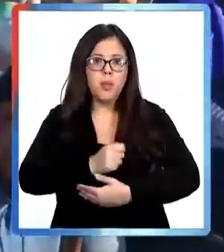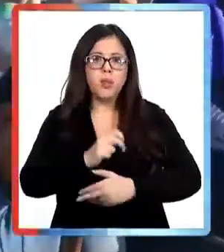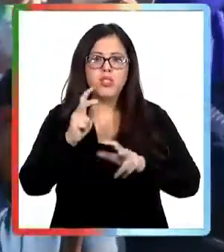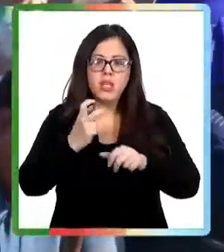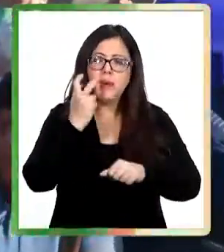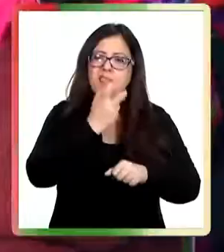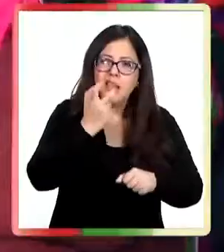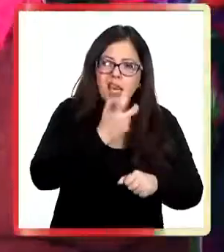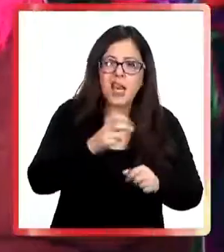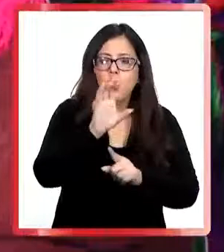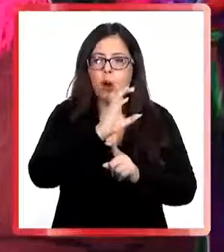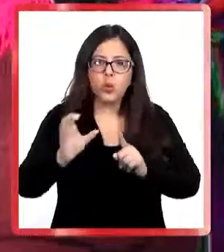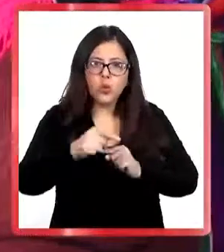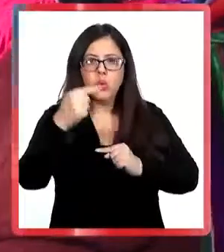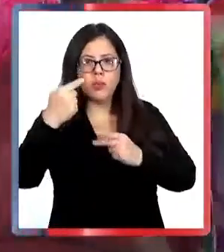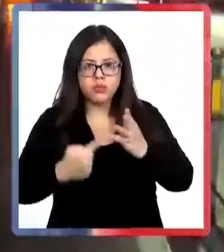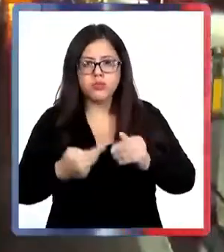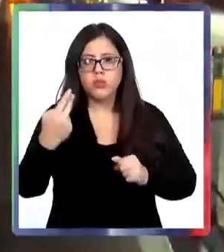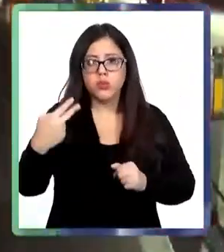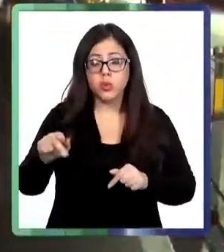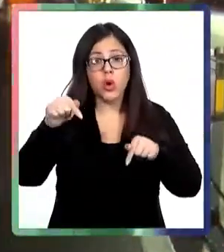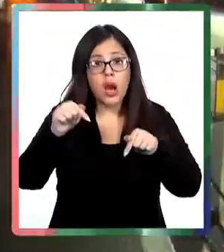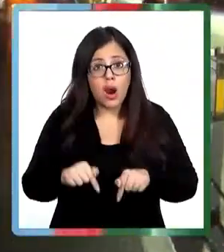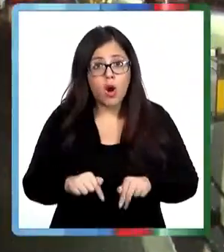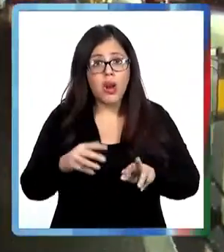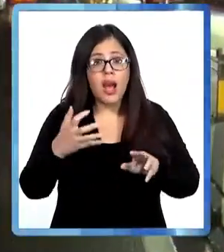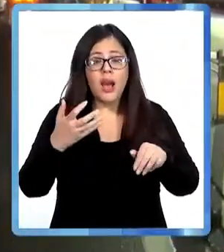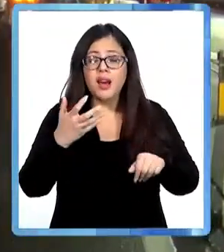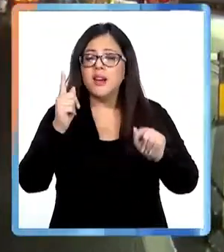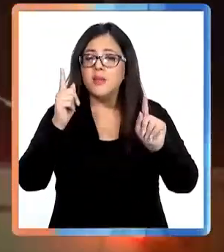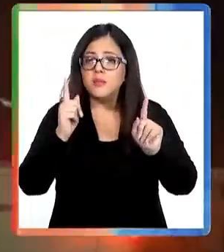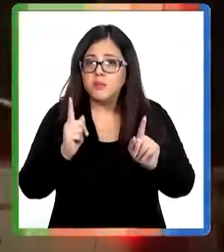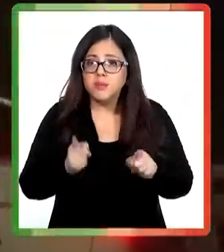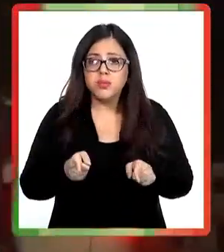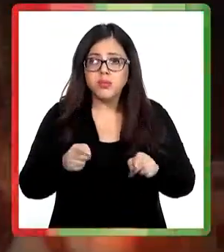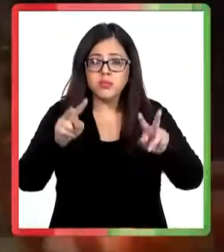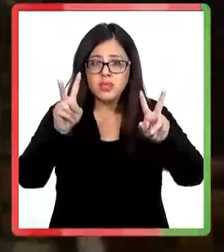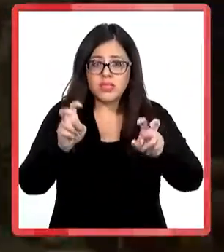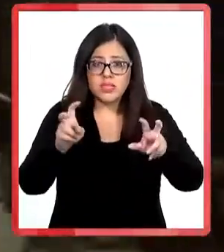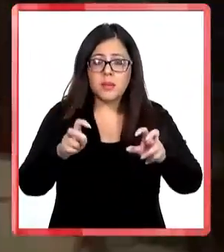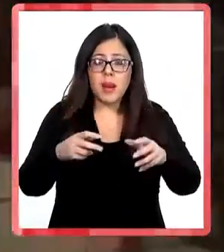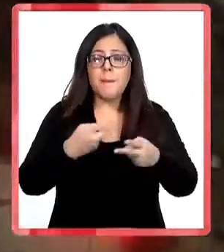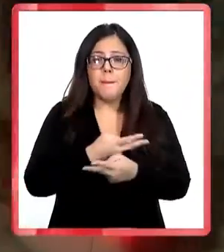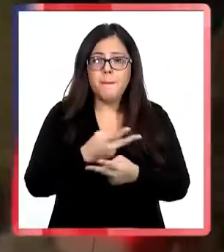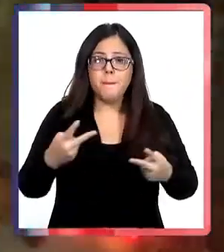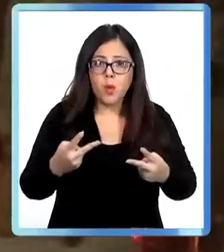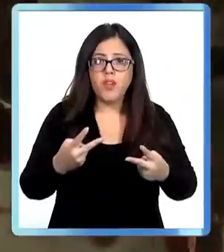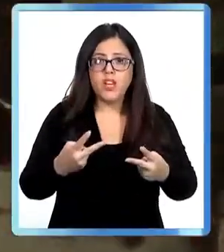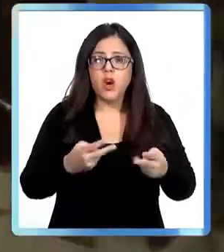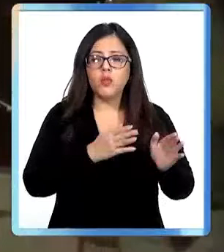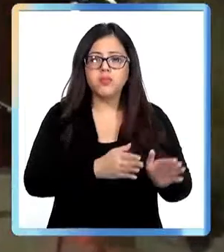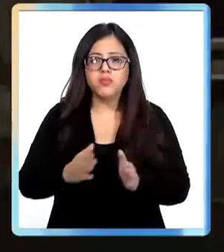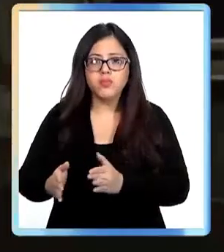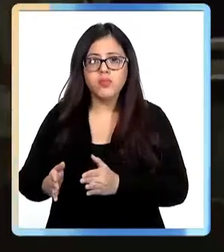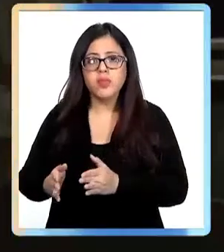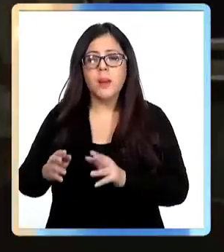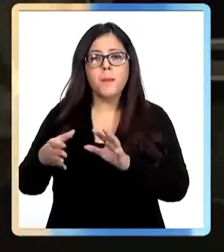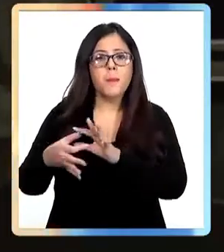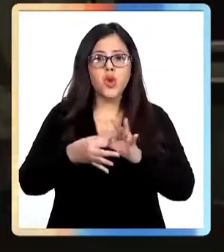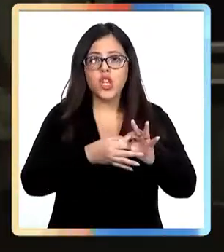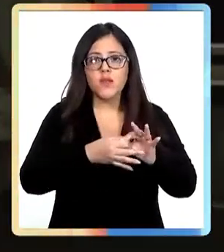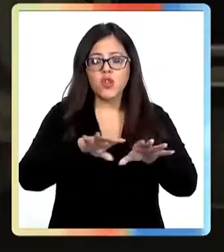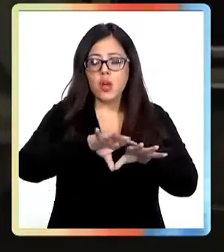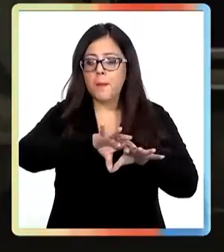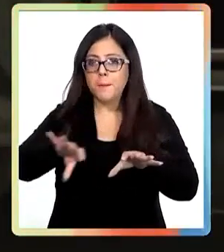día tenemos una derivada de orden público producto de ese conflicto histórico. Pero la solución a ese conflicto